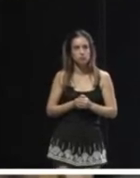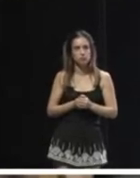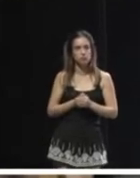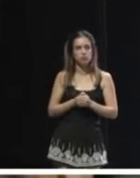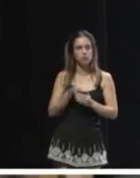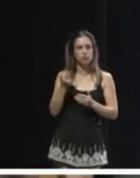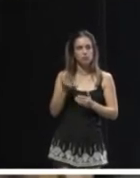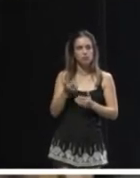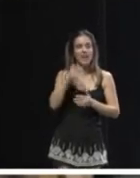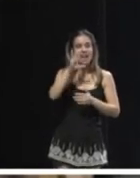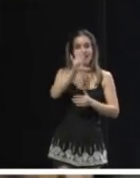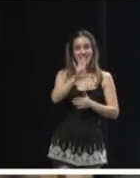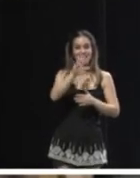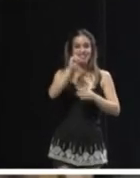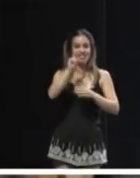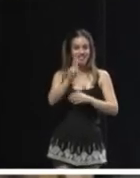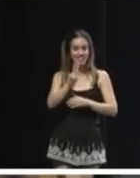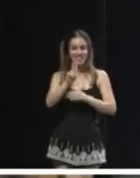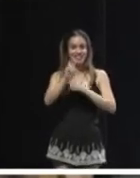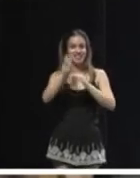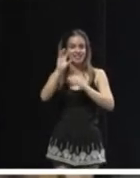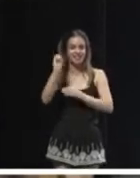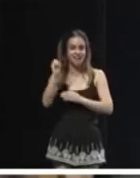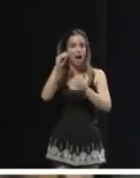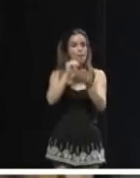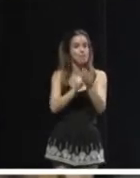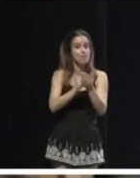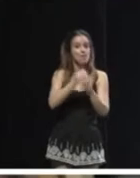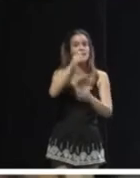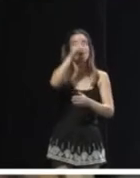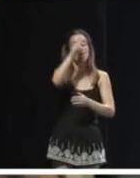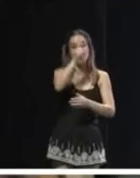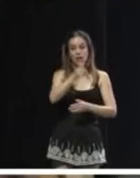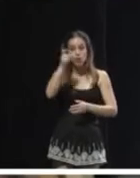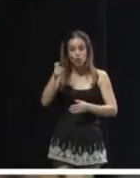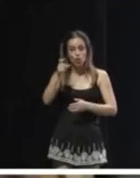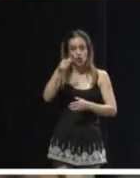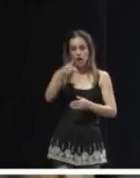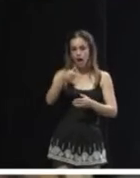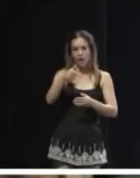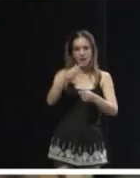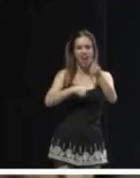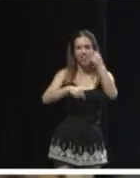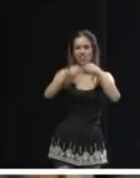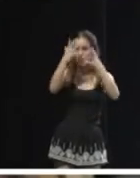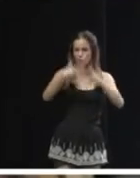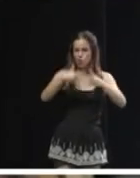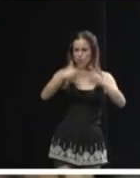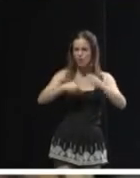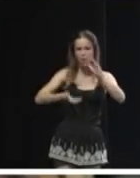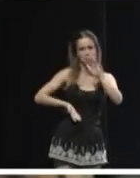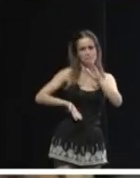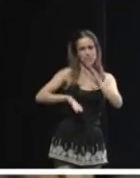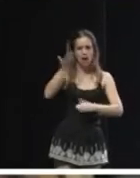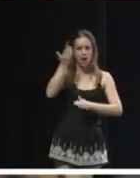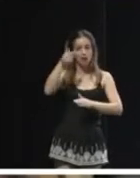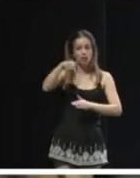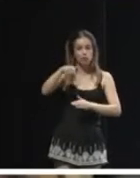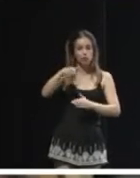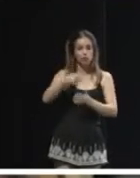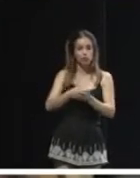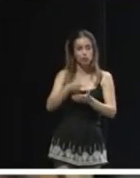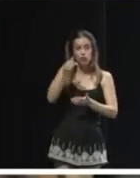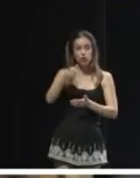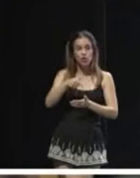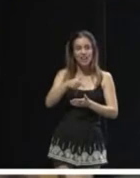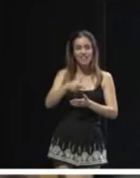Hay 570.000 personas, la cifra más alta, Pilar, de toda España, que se